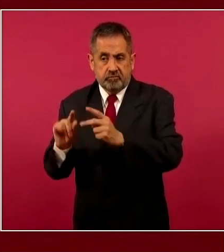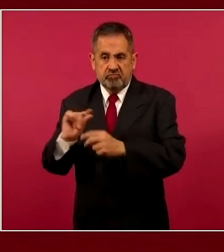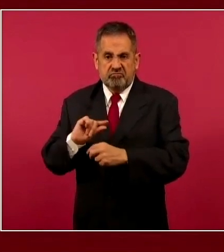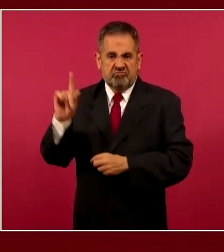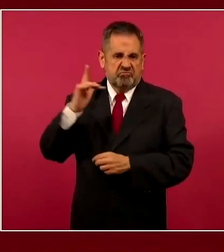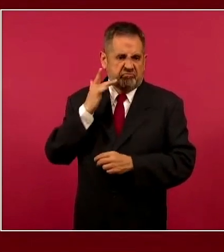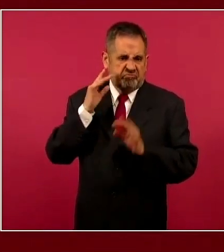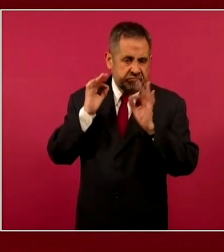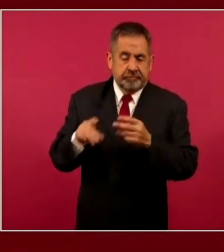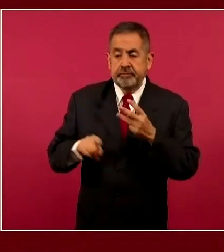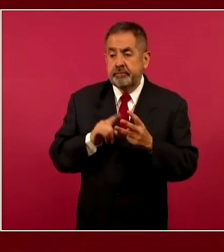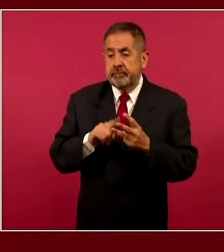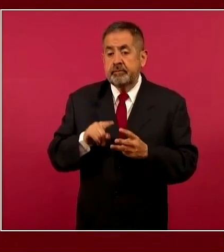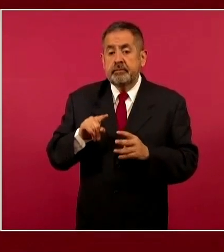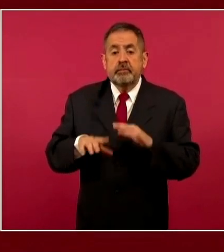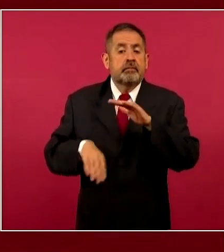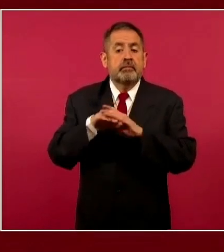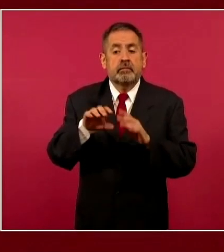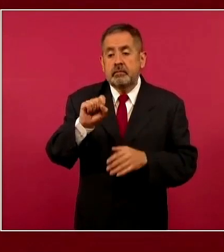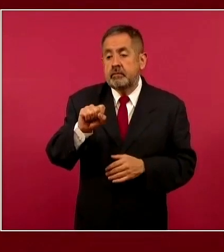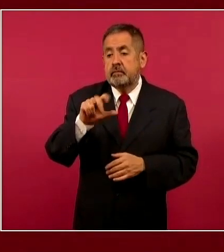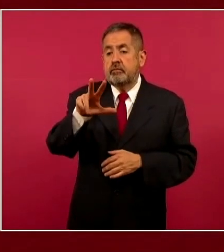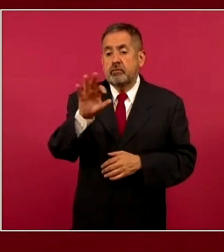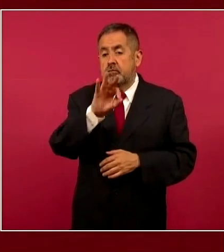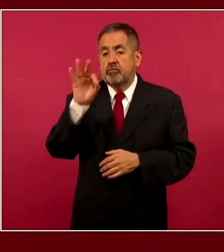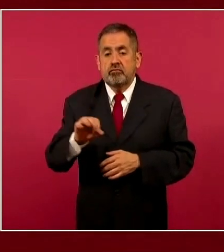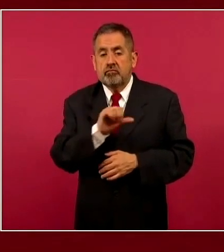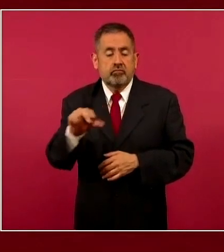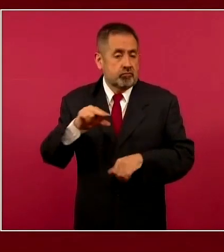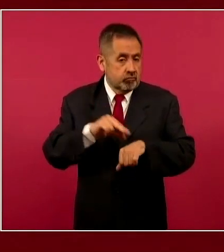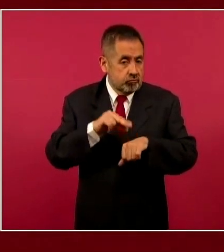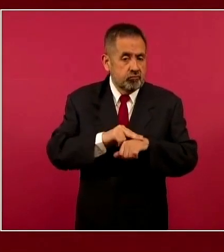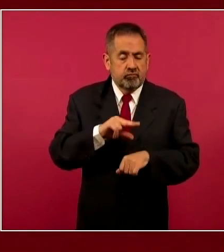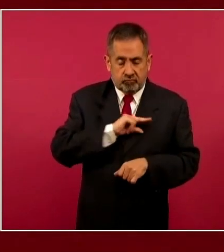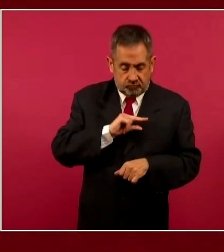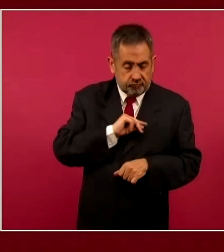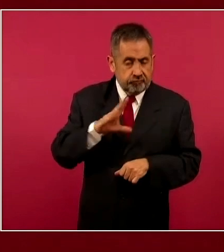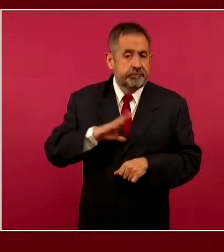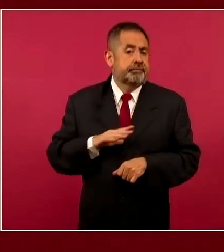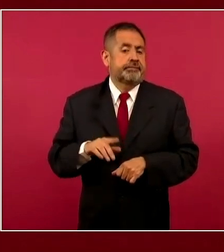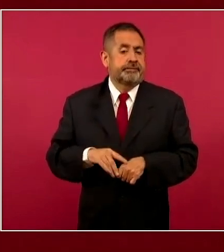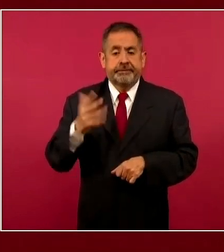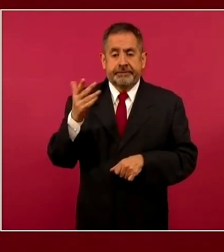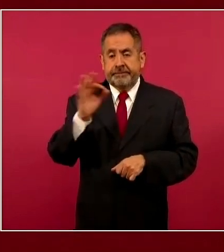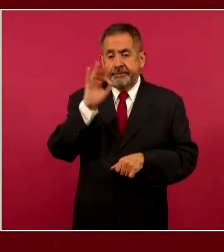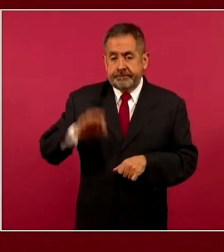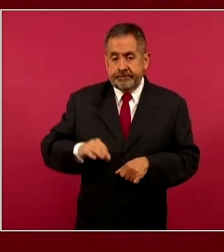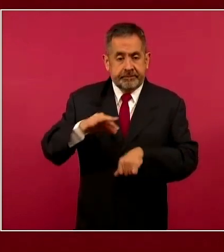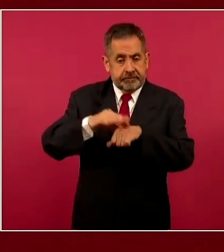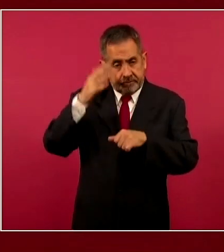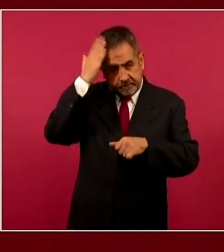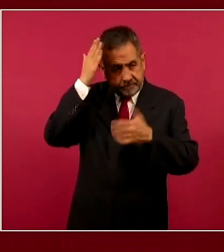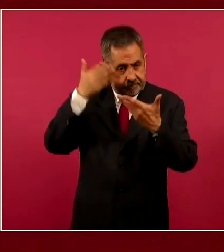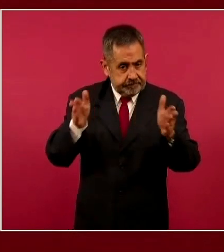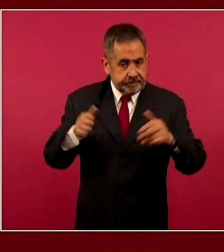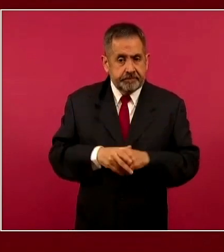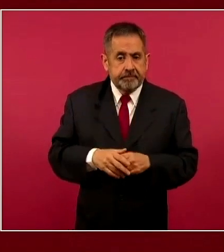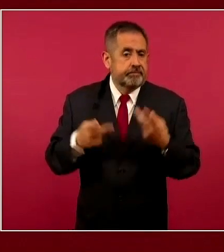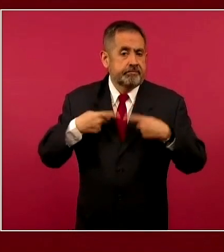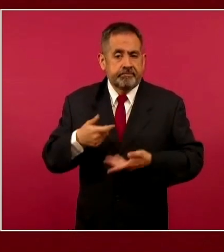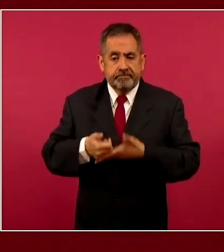nivel, con un 68% de cobertura de médicos especialistas, 50% de cobertura de médicos generales y personal de